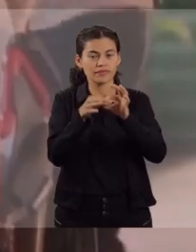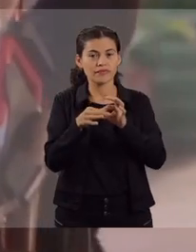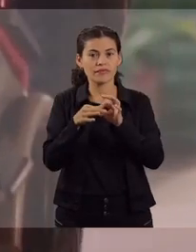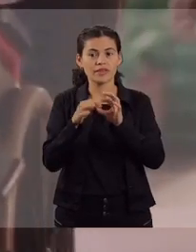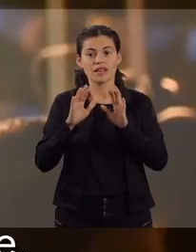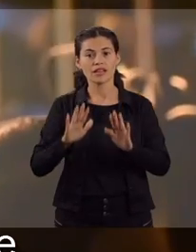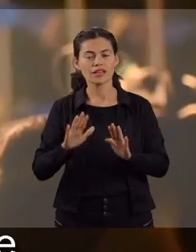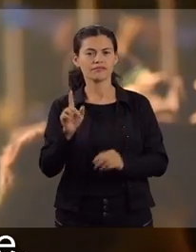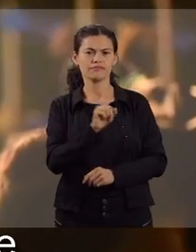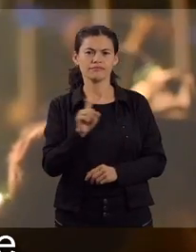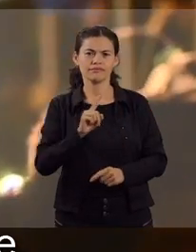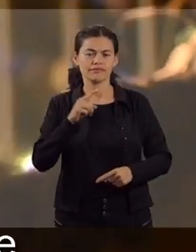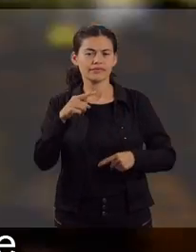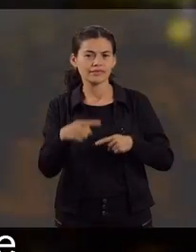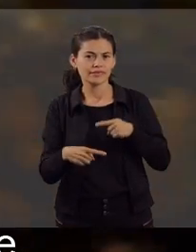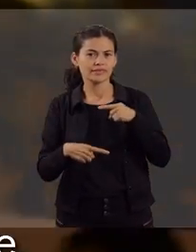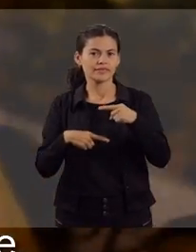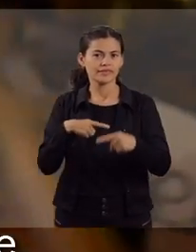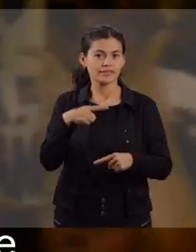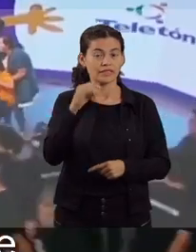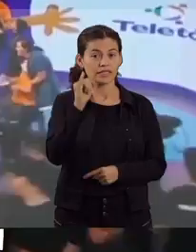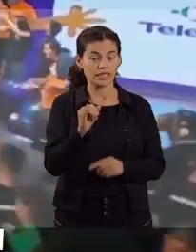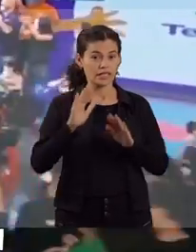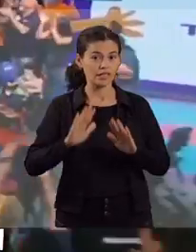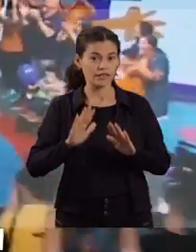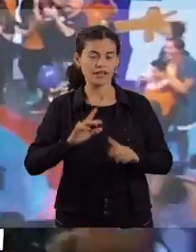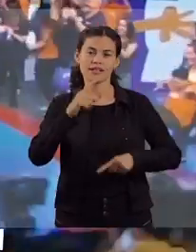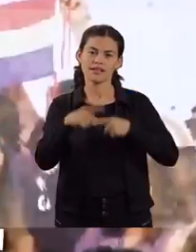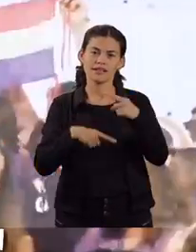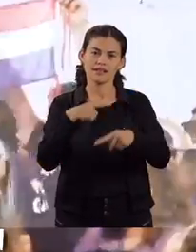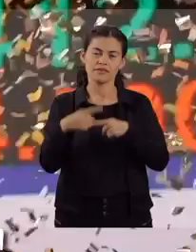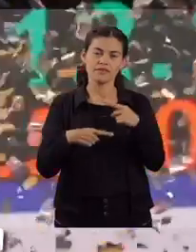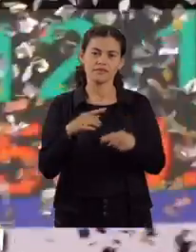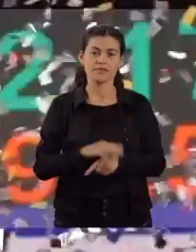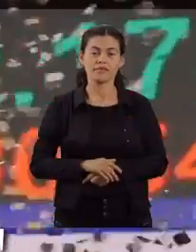queda quieto, cambia de a poco, pero lo hace. Con vos,